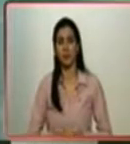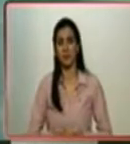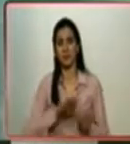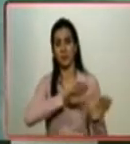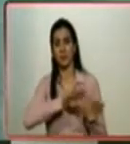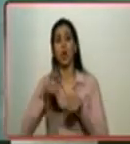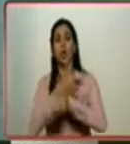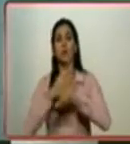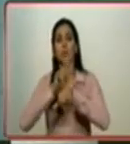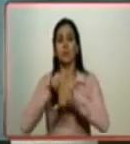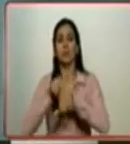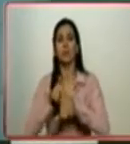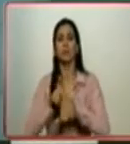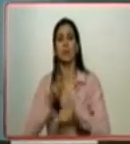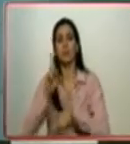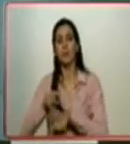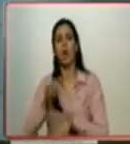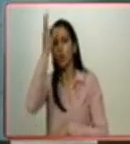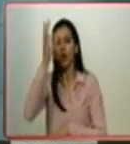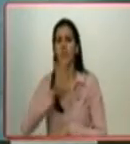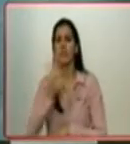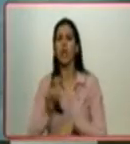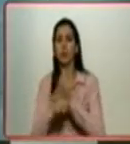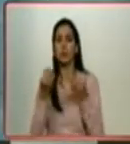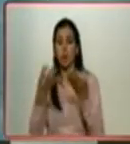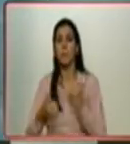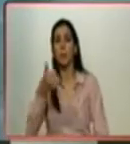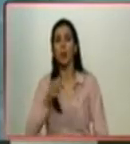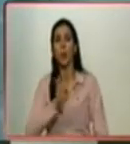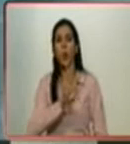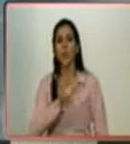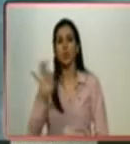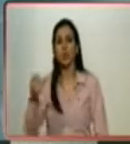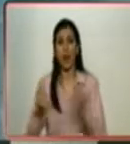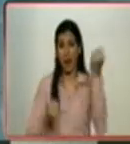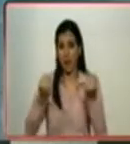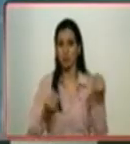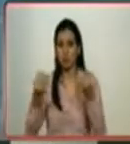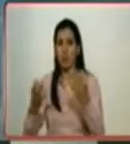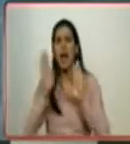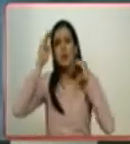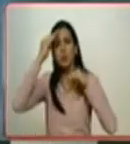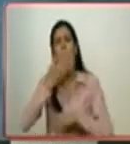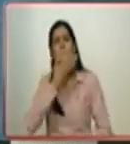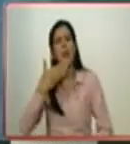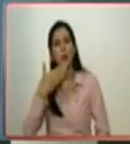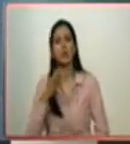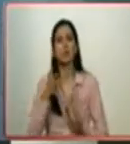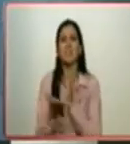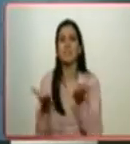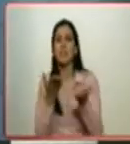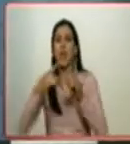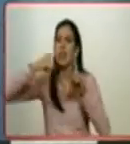Y el Ejecutivo Nacional, a través del Consejo Federal de Gobierno, entregó más de 400 vehículos para reforzar la atención en servicios de electricidad